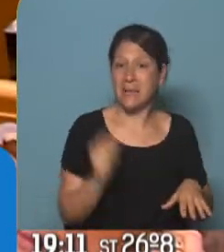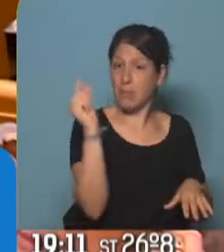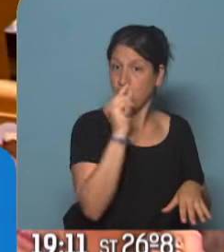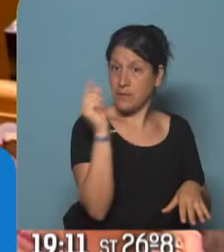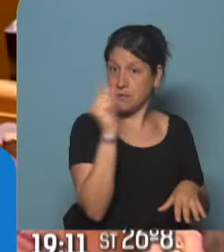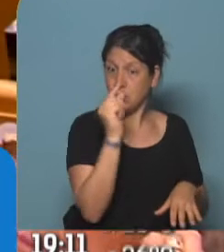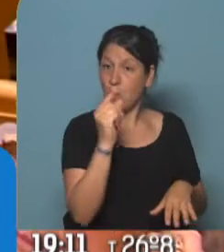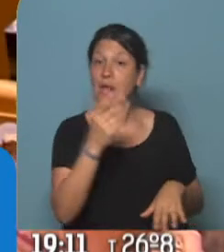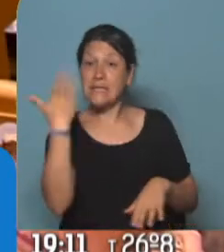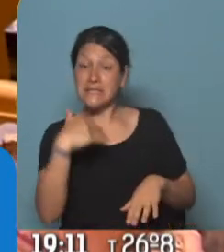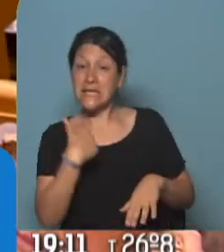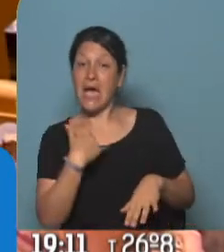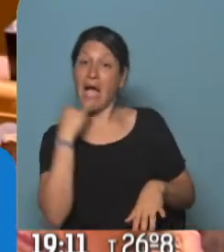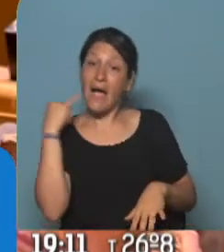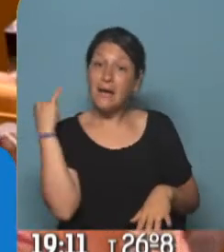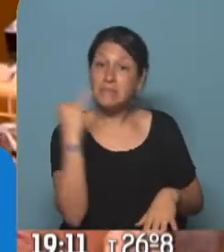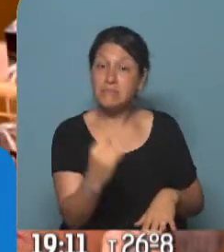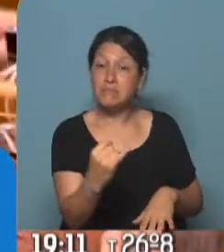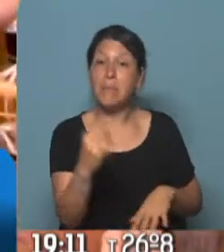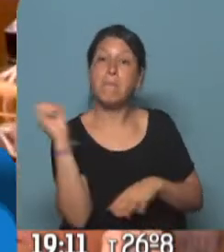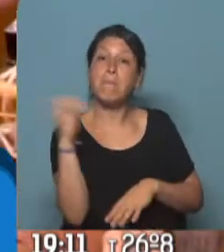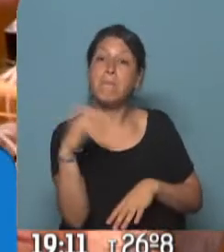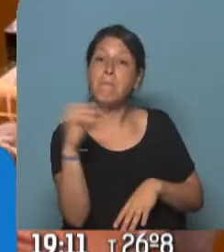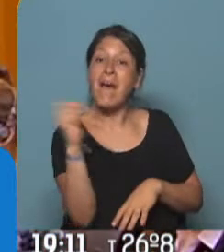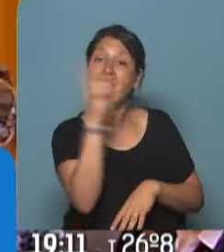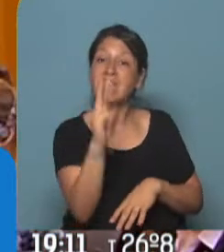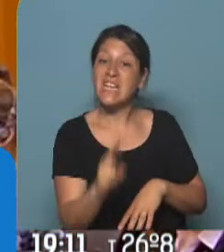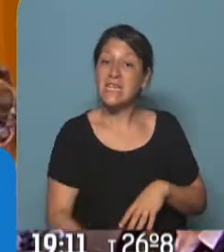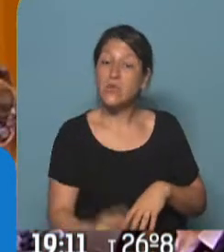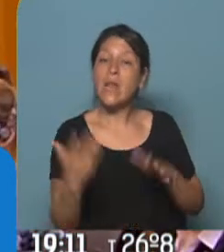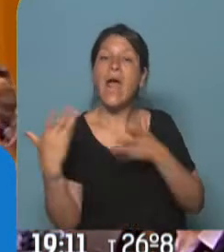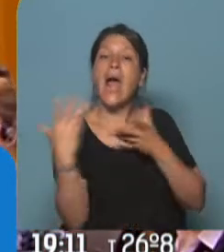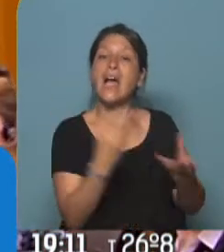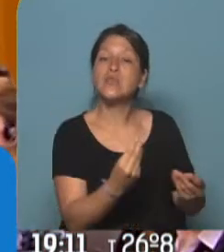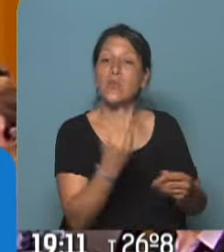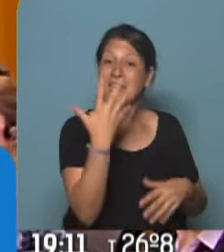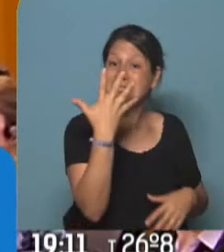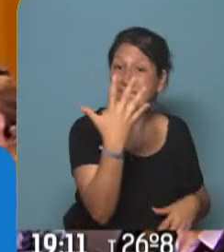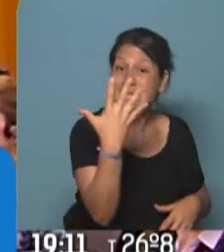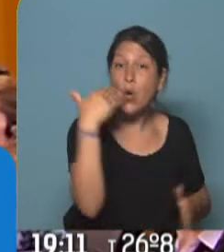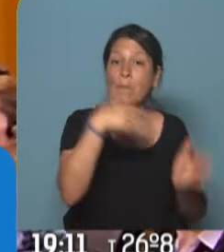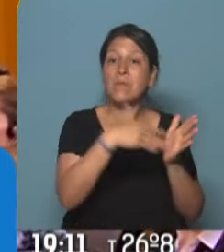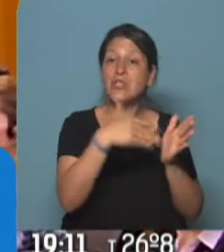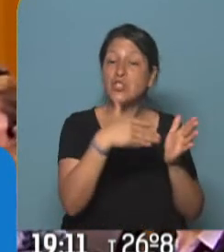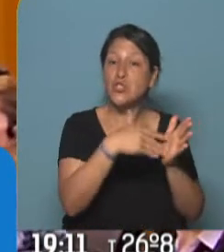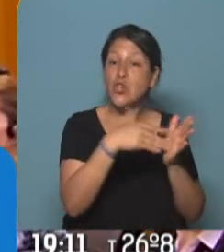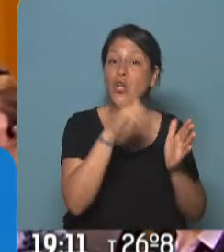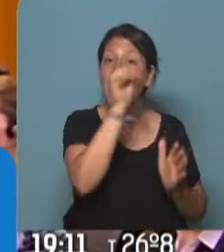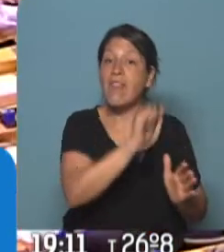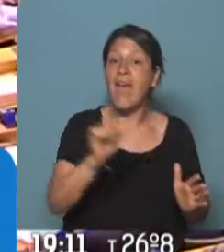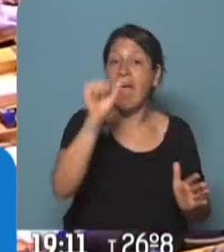enviará a venezuela una ayuda de emergencia adicional de 5 millones de euros para afrontar las necesidades de la población